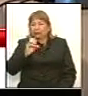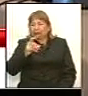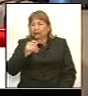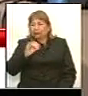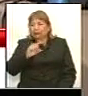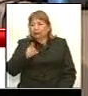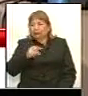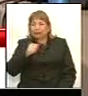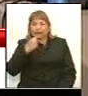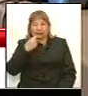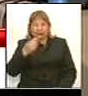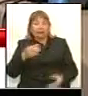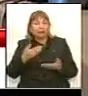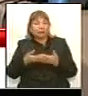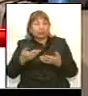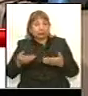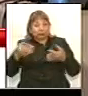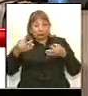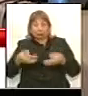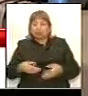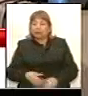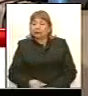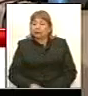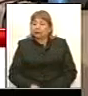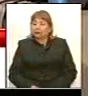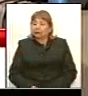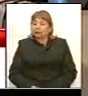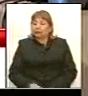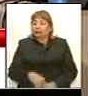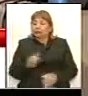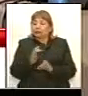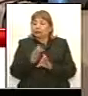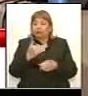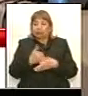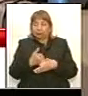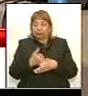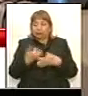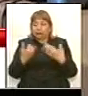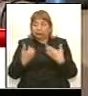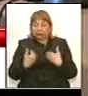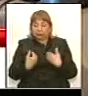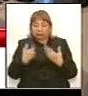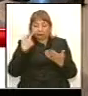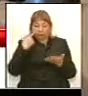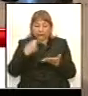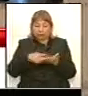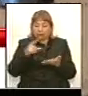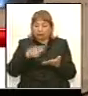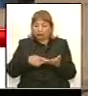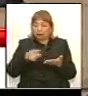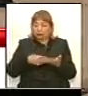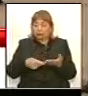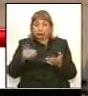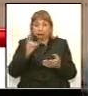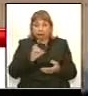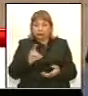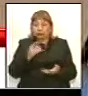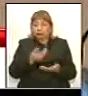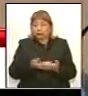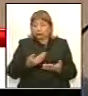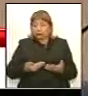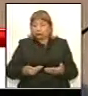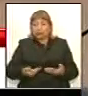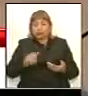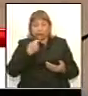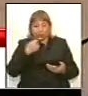a una gestión de riesgos adecuada. El tema de los formularios tiene que revisarse, tiene que declararse en emergencia,